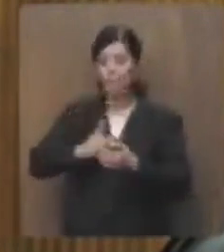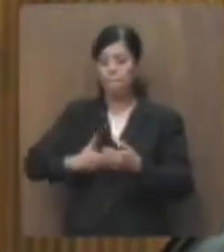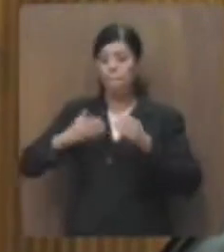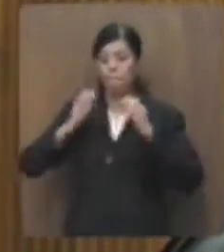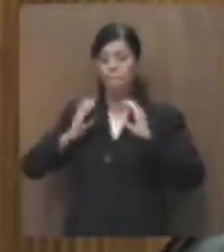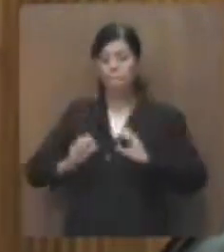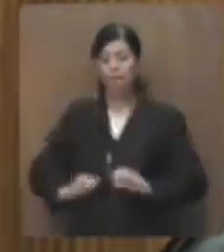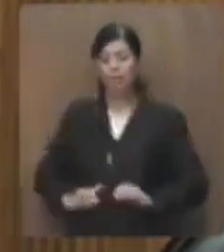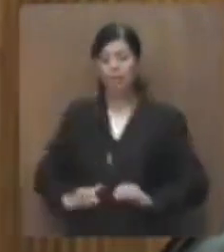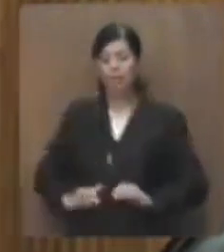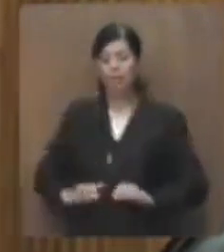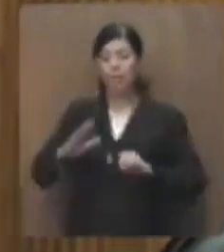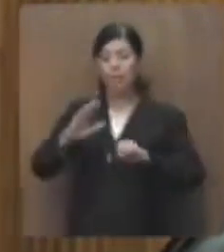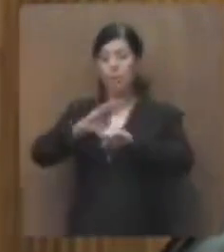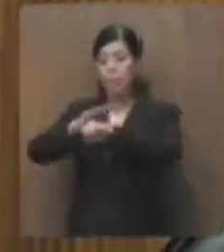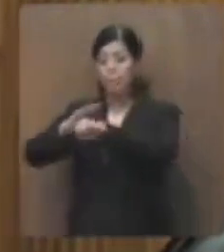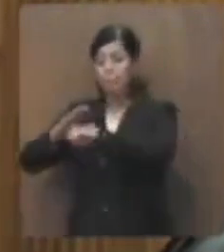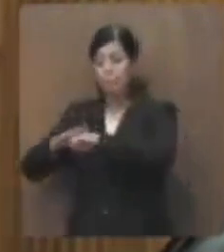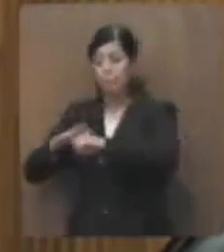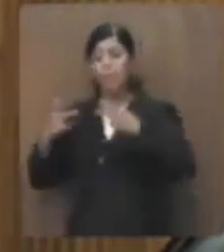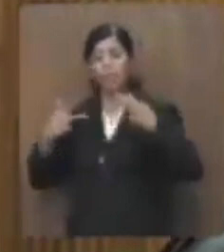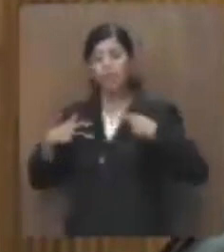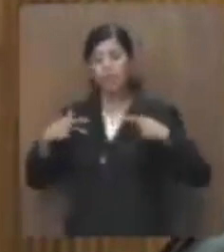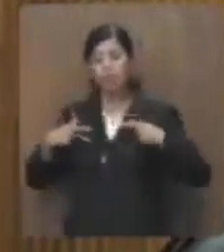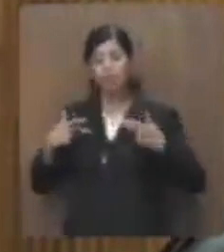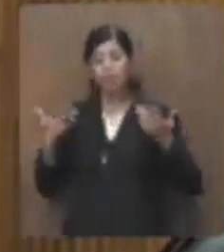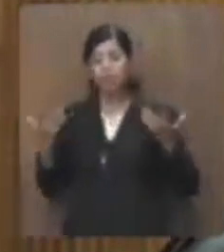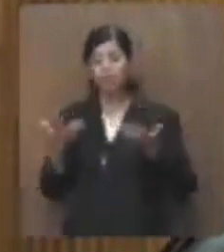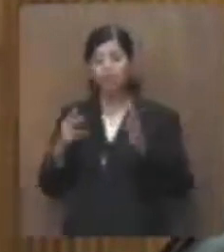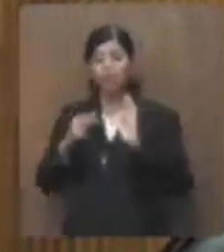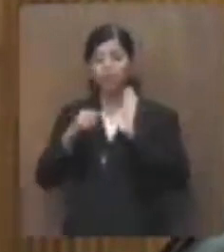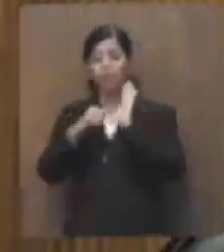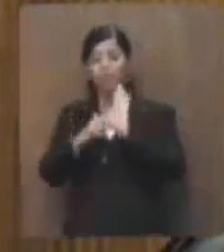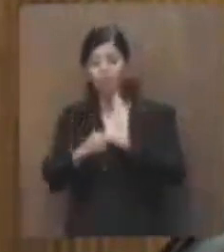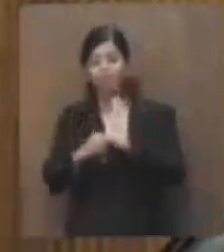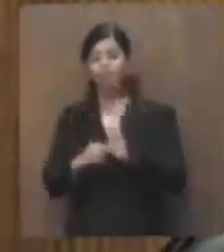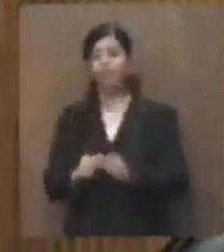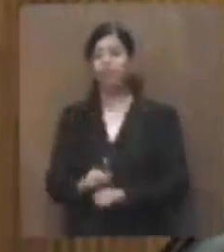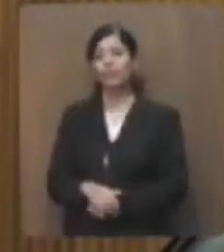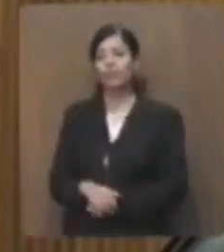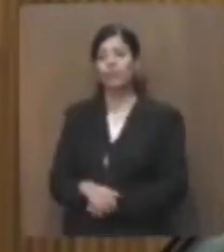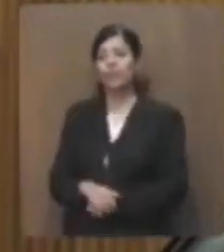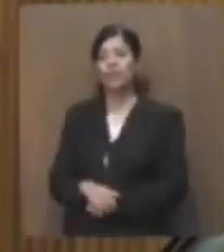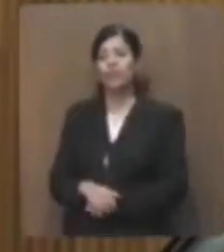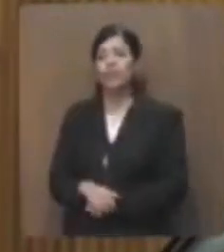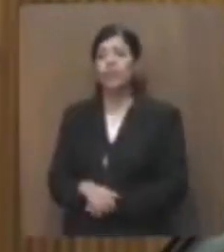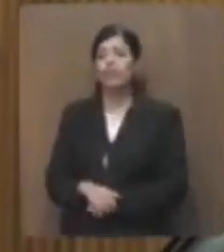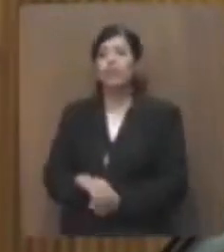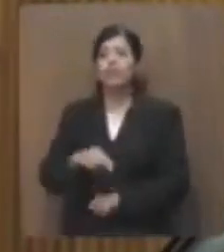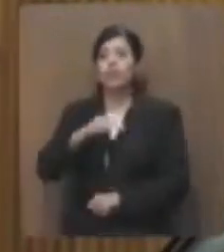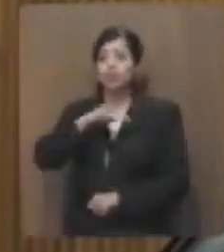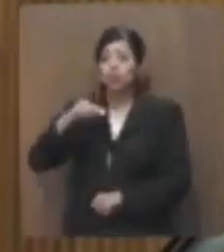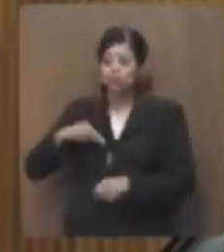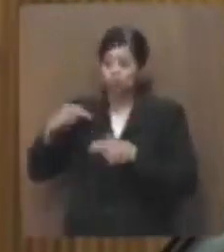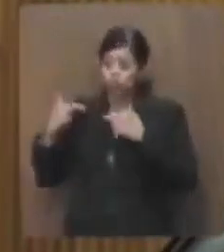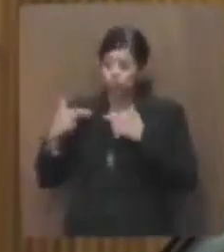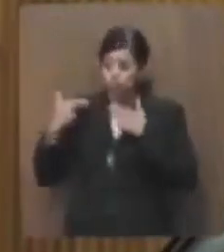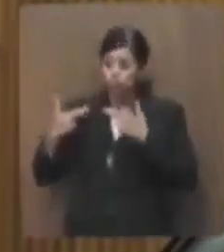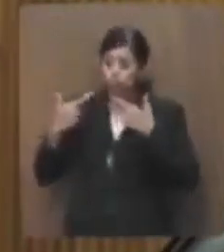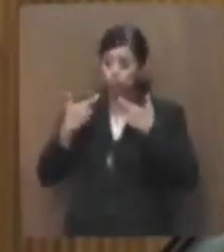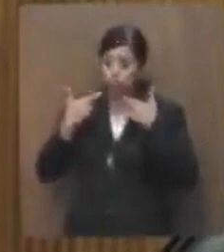entre la población y que se realicen a través de los diversos medios de comunicación que nuestro legado